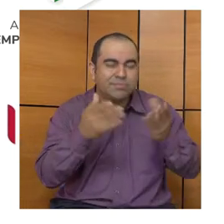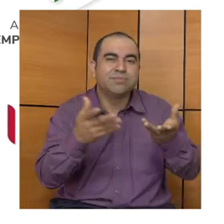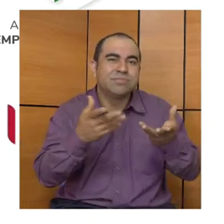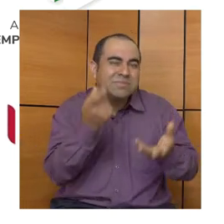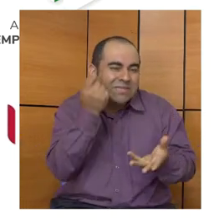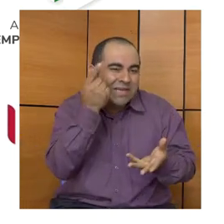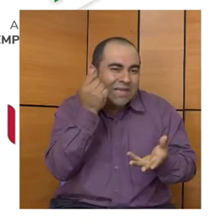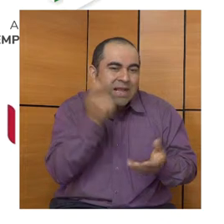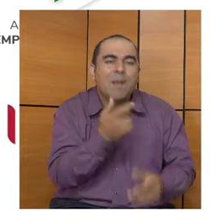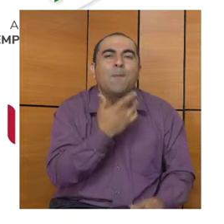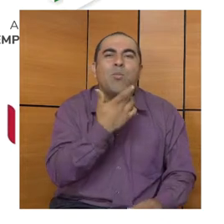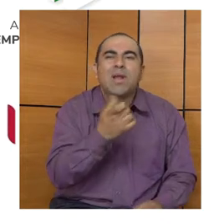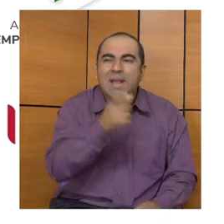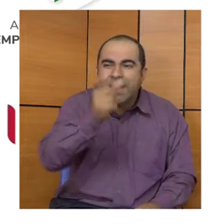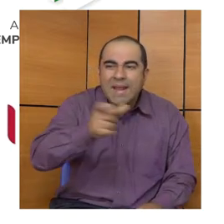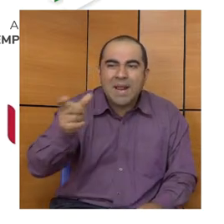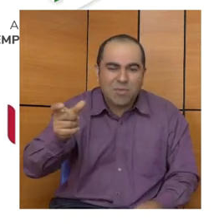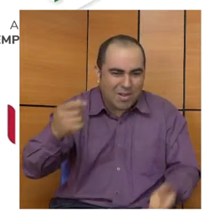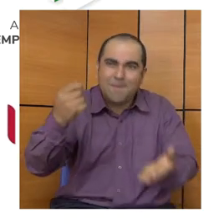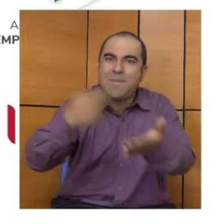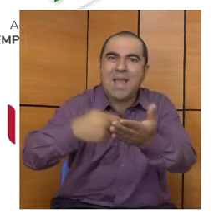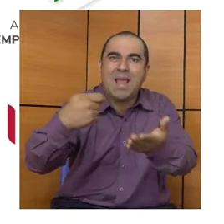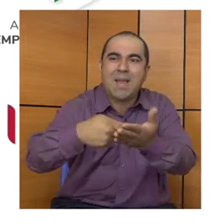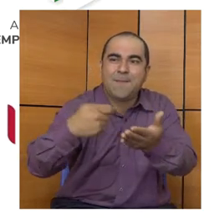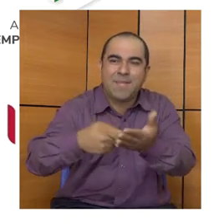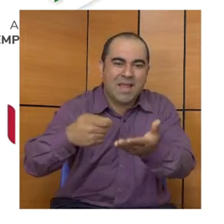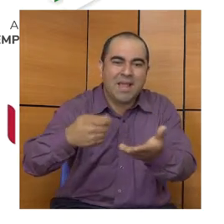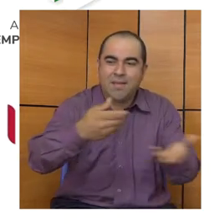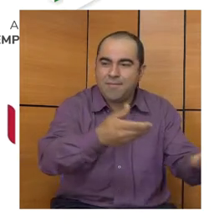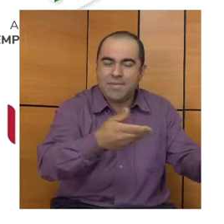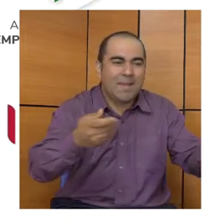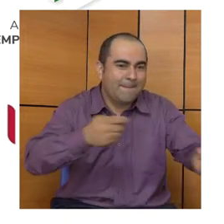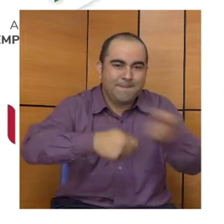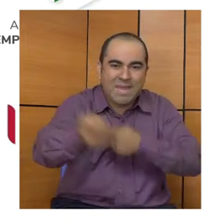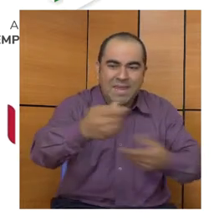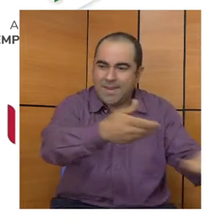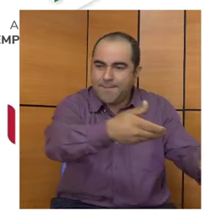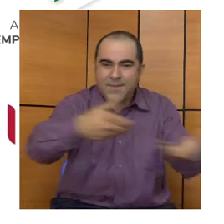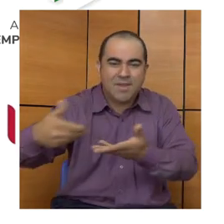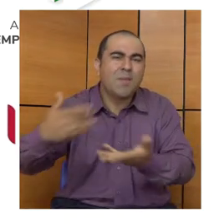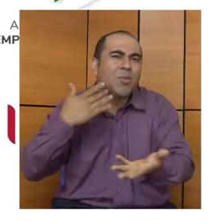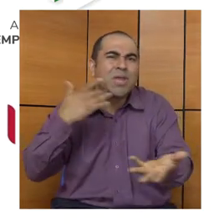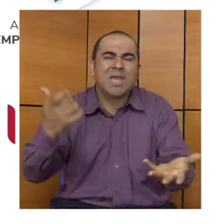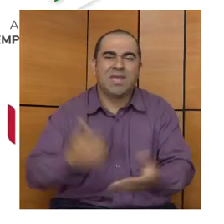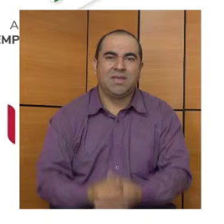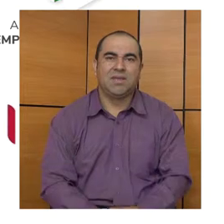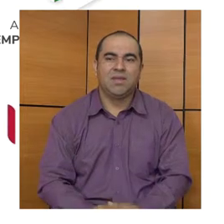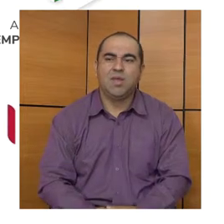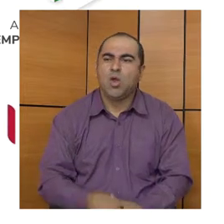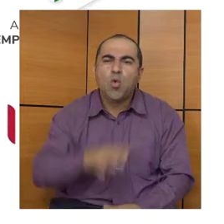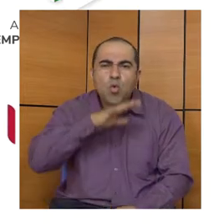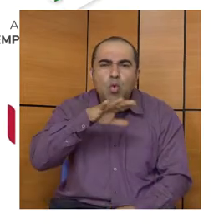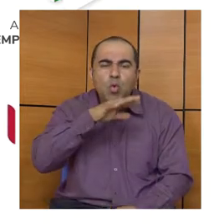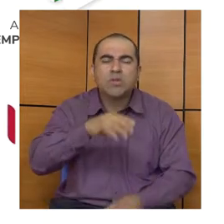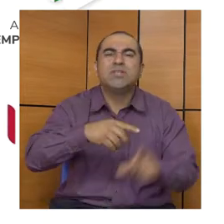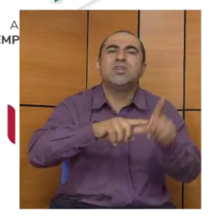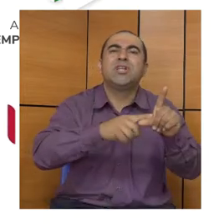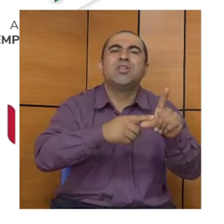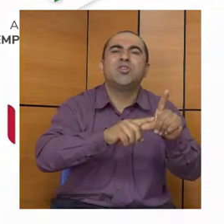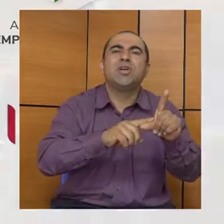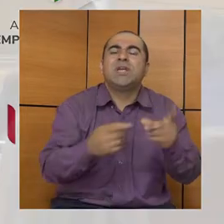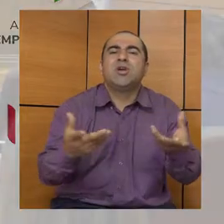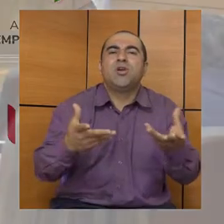qué la gente compra, por qué la gente en este caso usa una determinada tecnología, ¿no? Entenderlo. Desde ese punto de